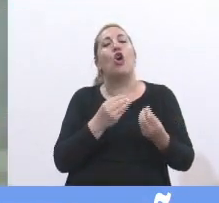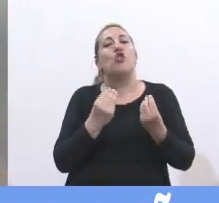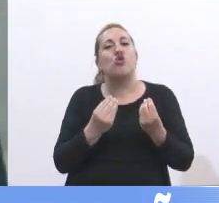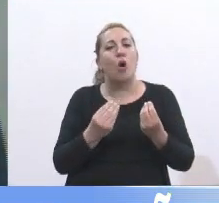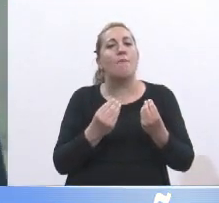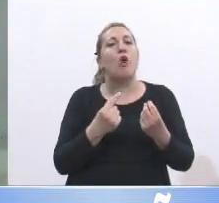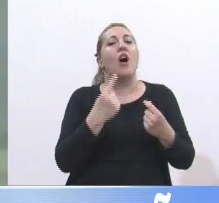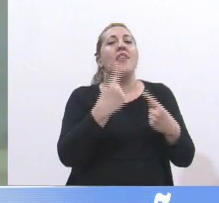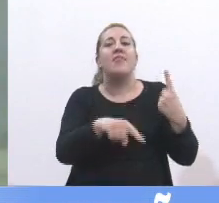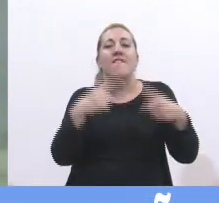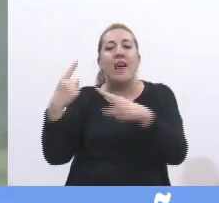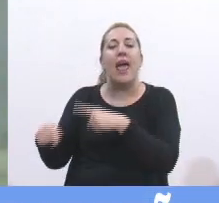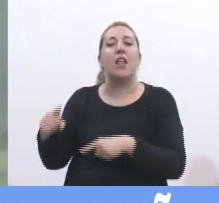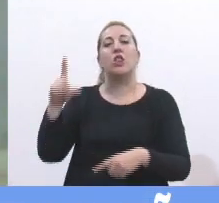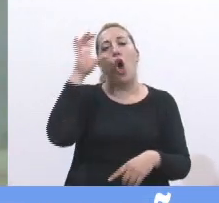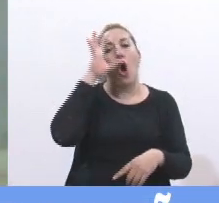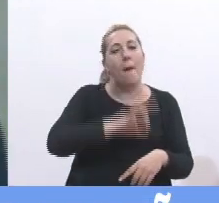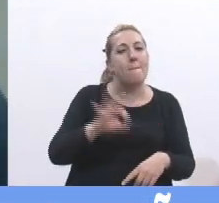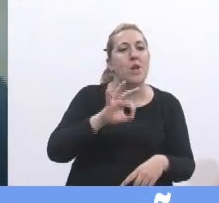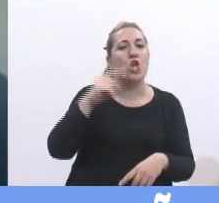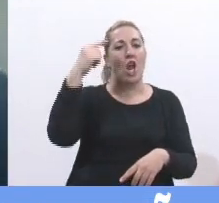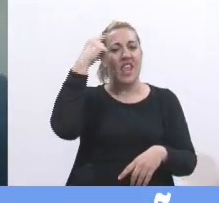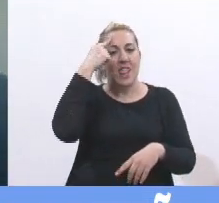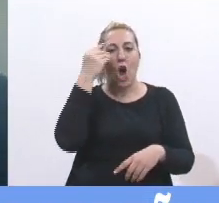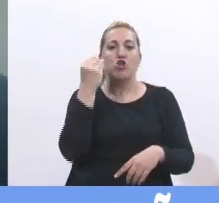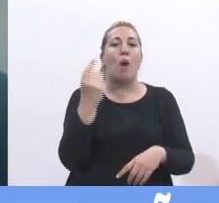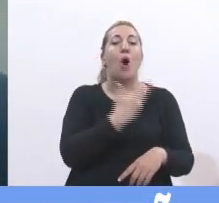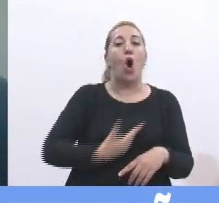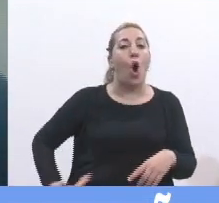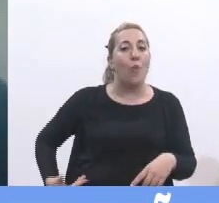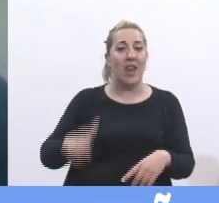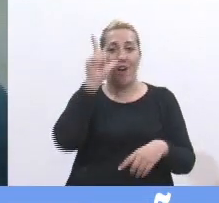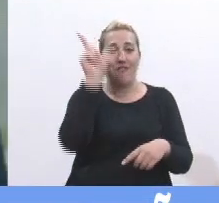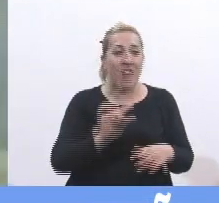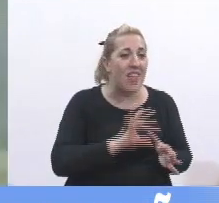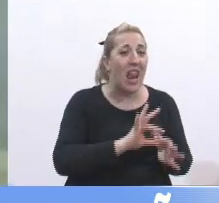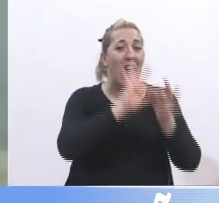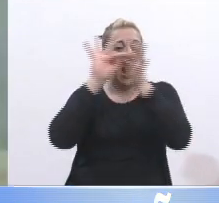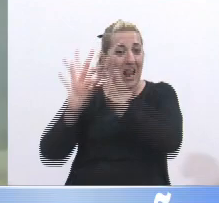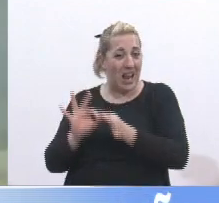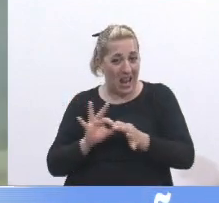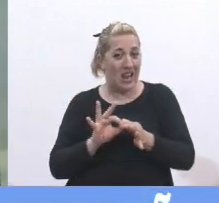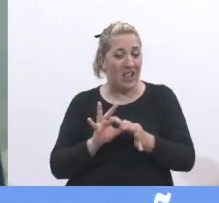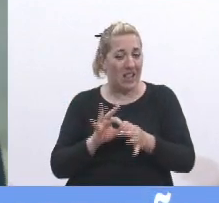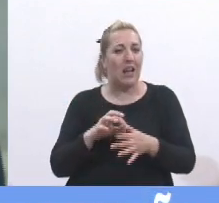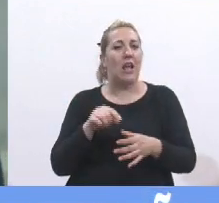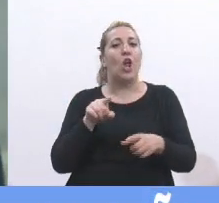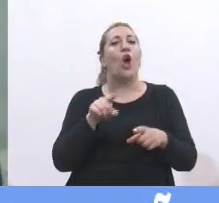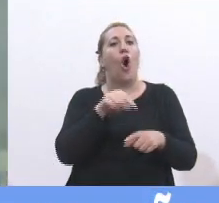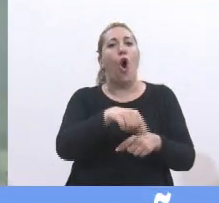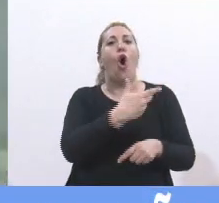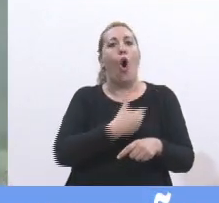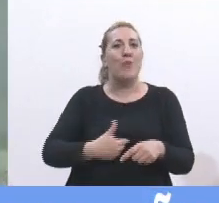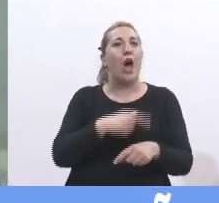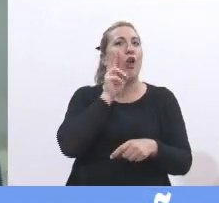diferentes posiciones e ideas de lo que es un gobierno federal con visión federal como este, de lo que fue